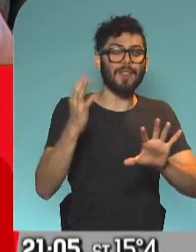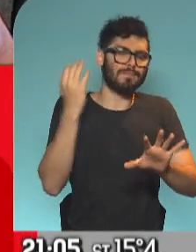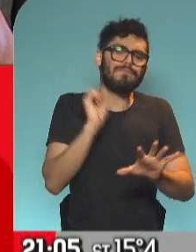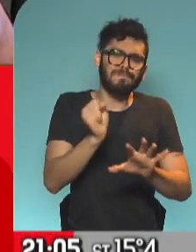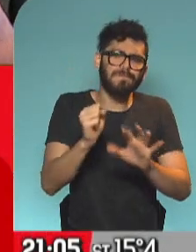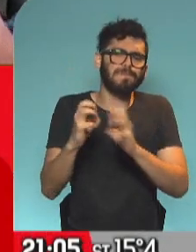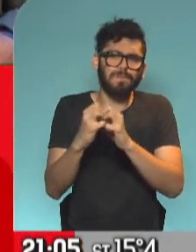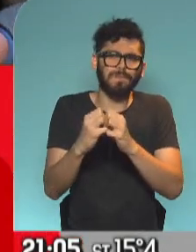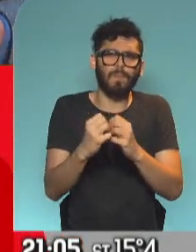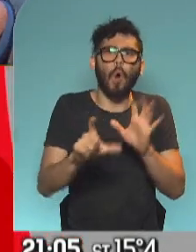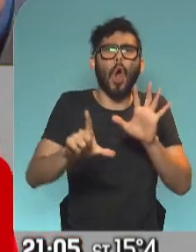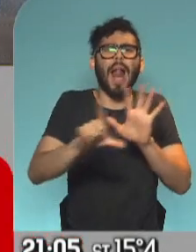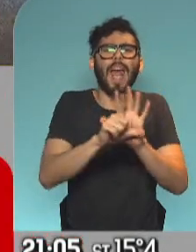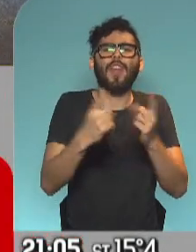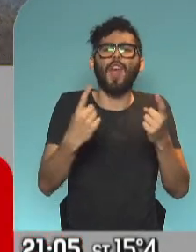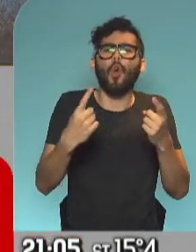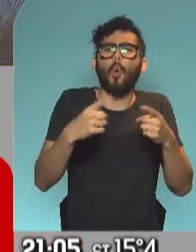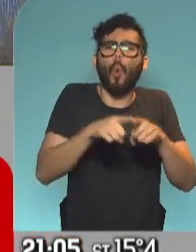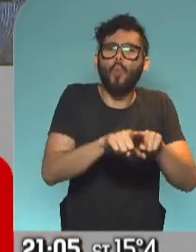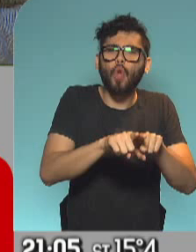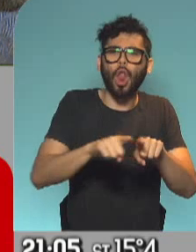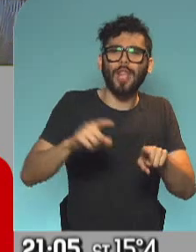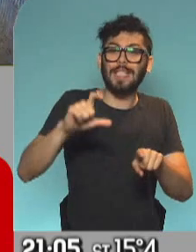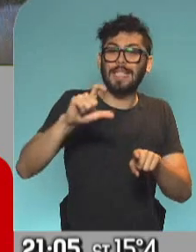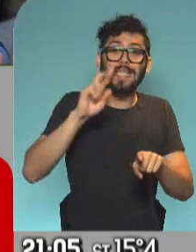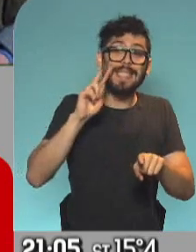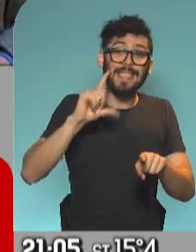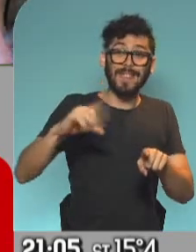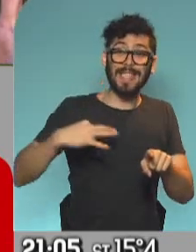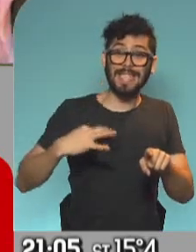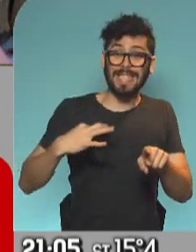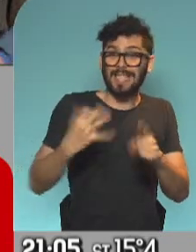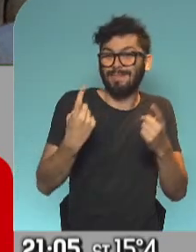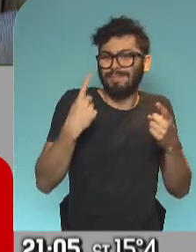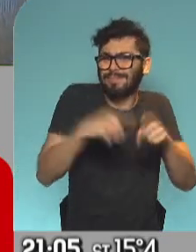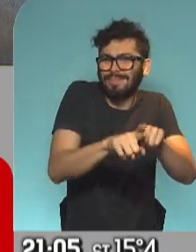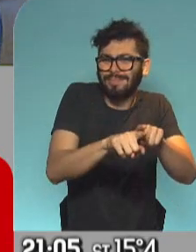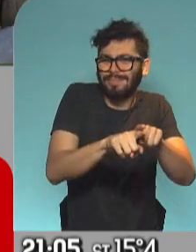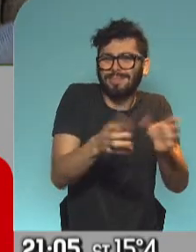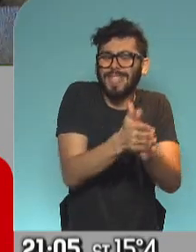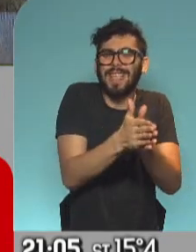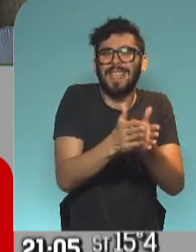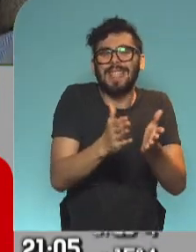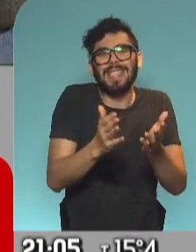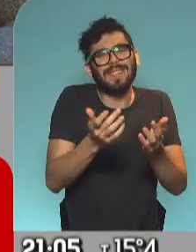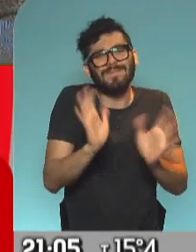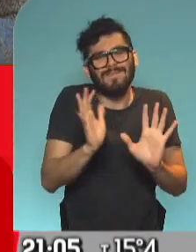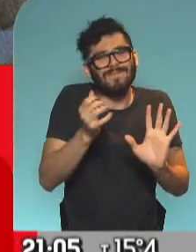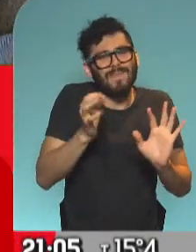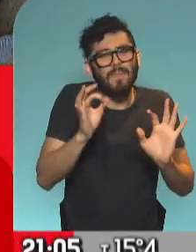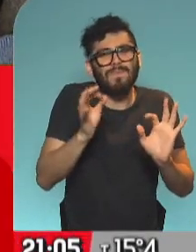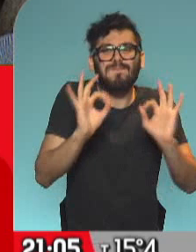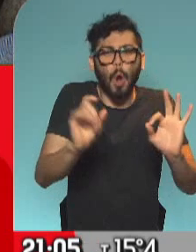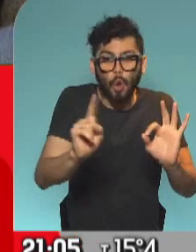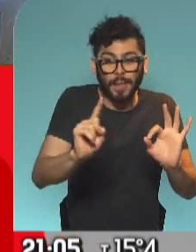es poco una ley de unión civil, pero la verdad es que, nos guste o no nos guste, Francisco va a pasar a la historia como